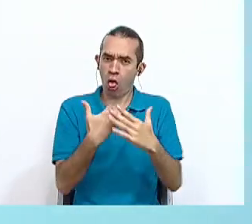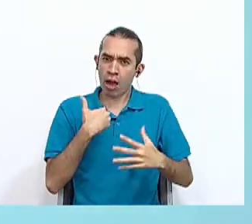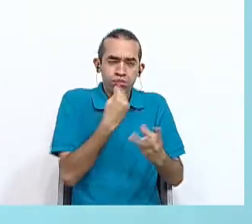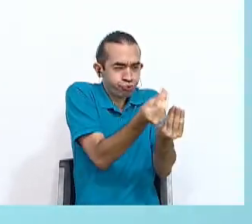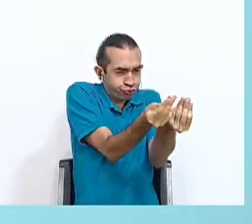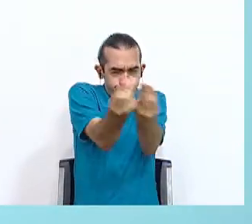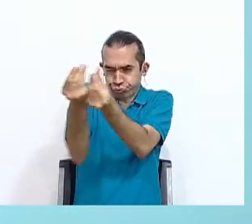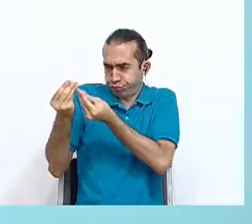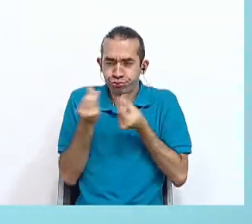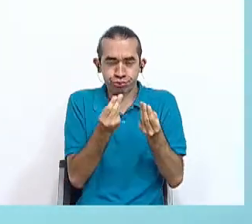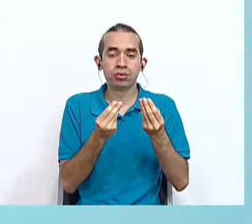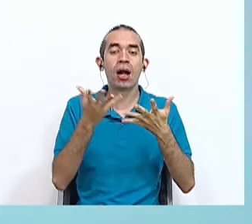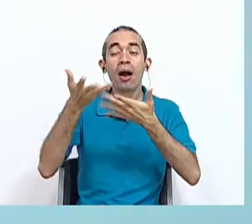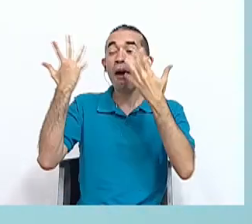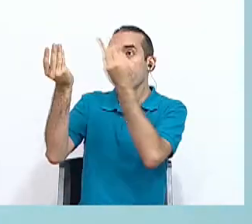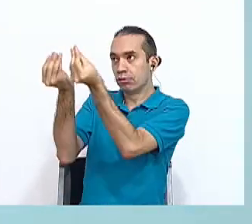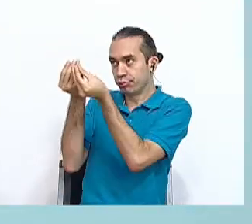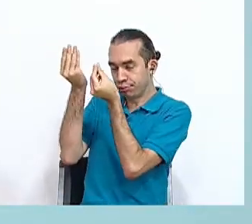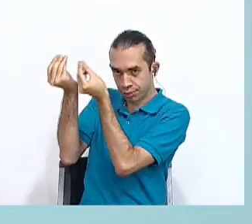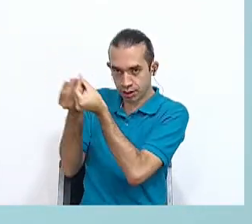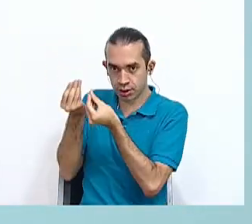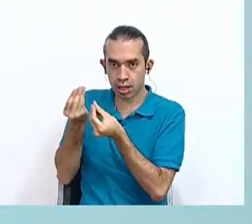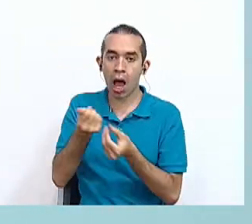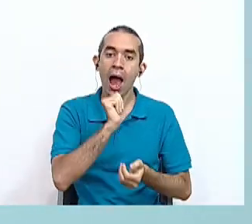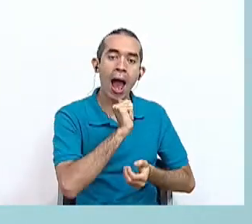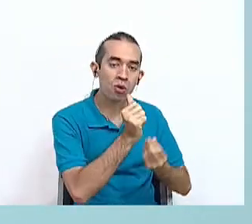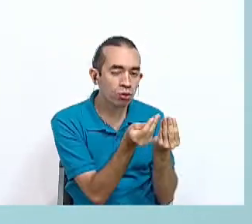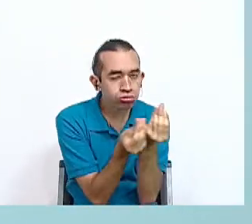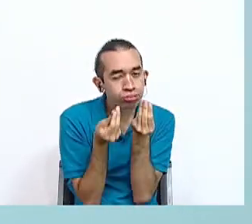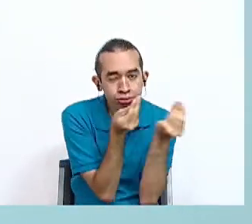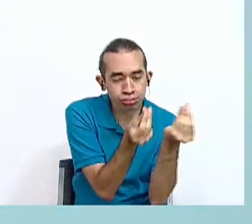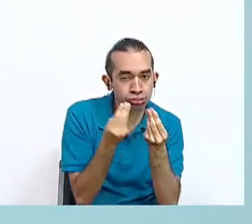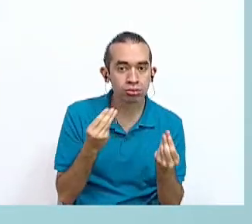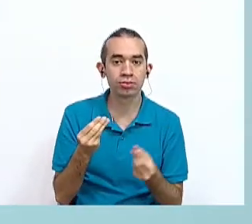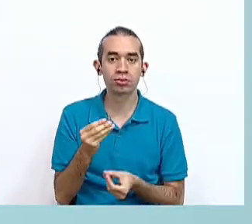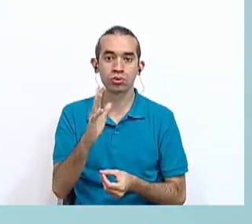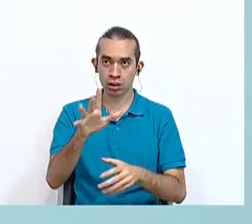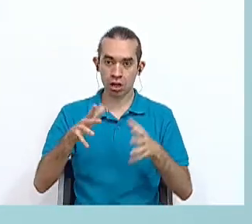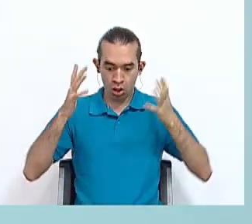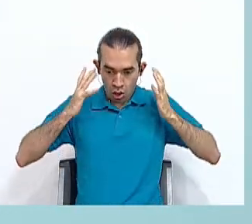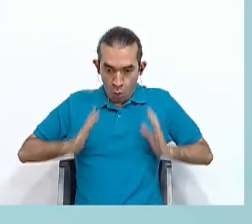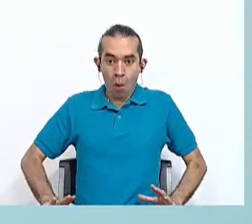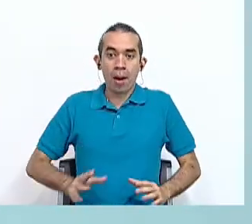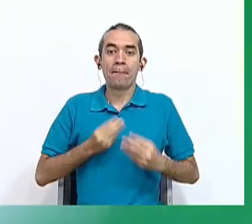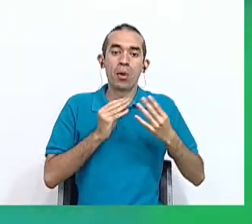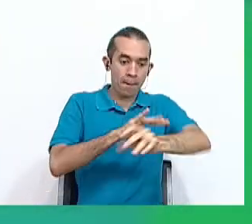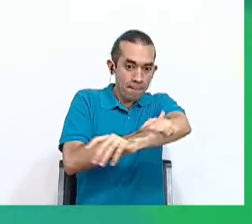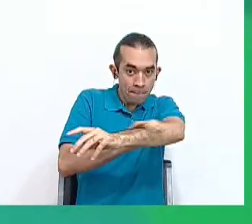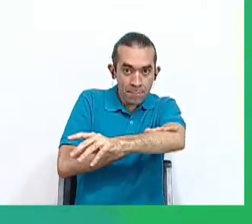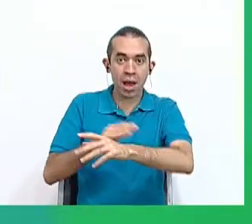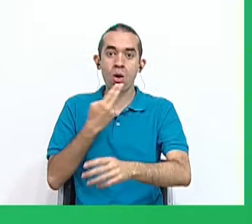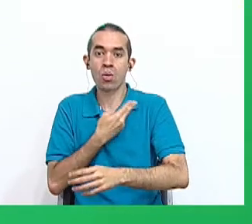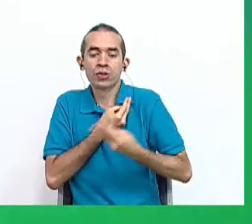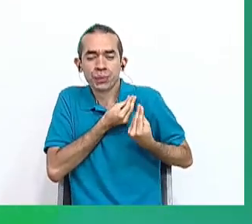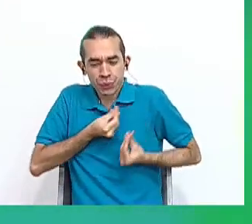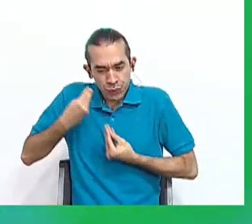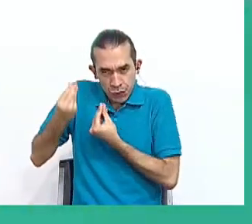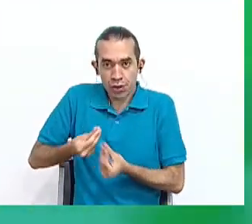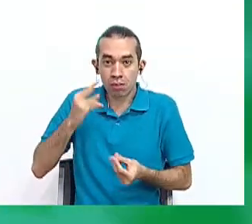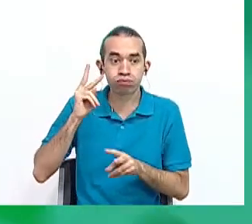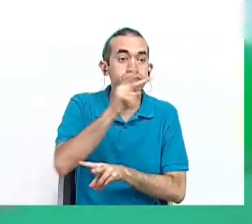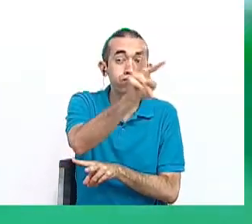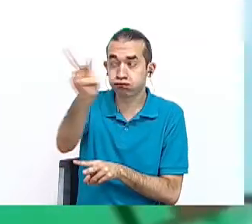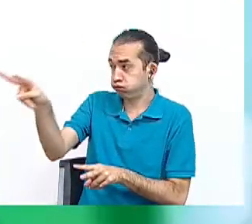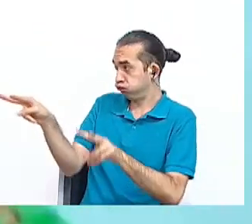rodea. Está en el aire que respiras, el agua que bebes o en tu piel o tus huesos. Y si miras a tu alrededor la